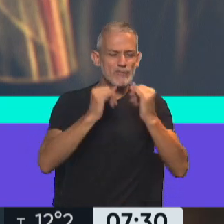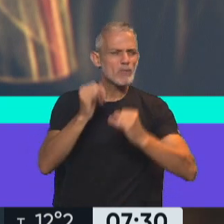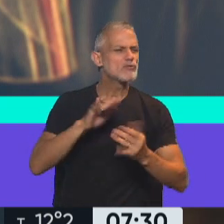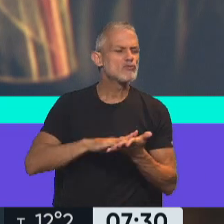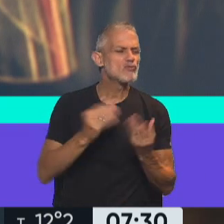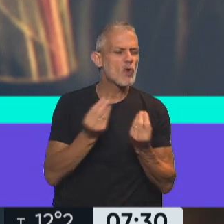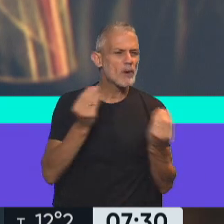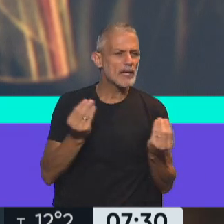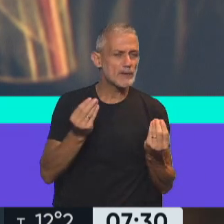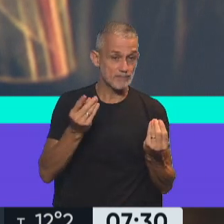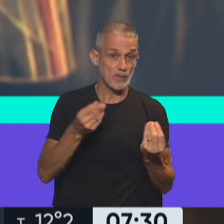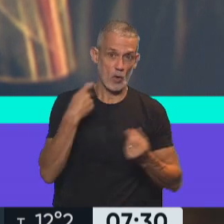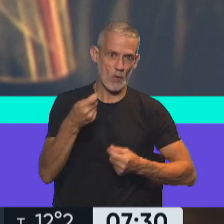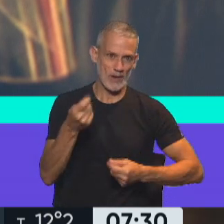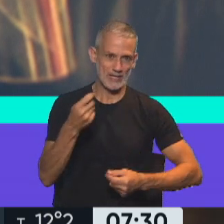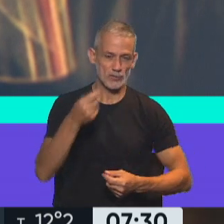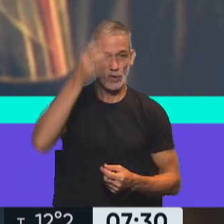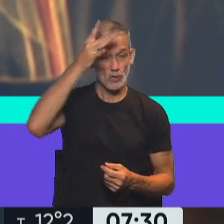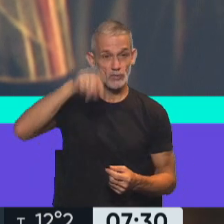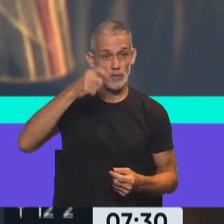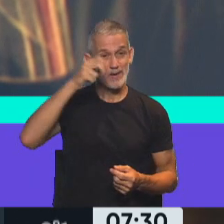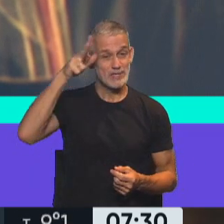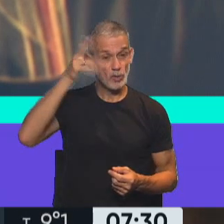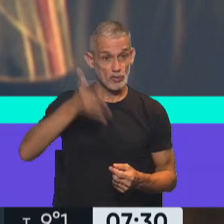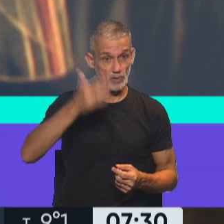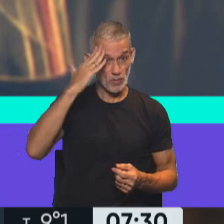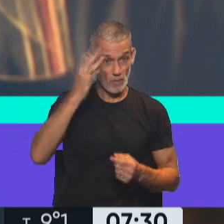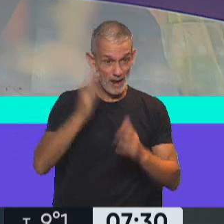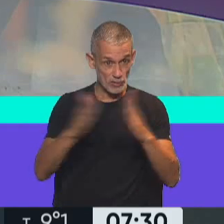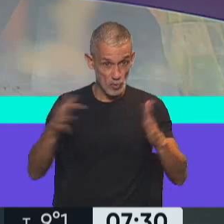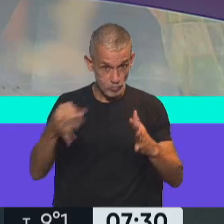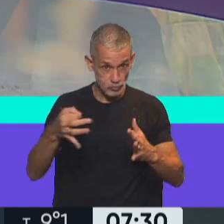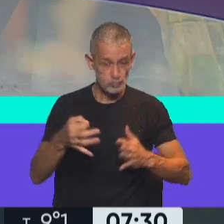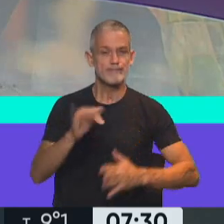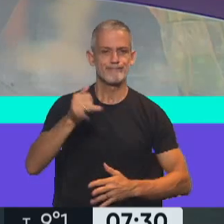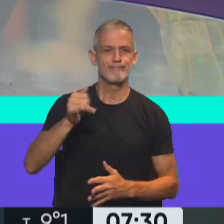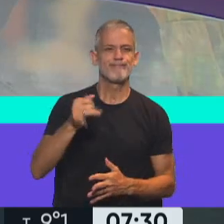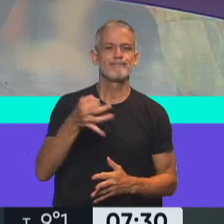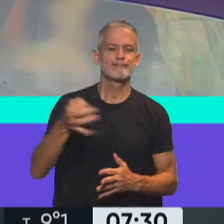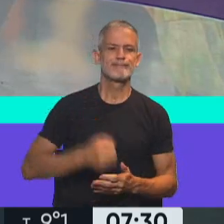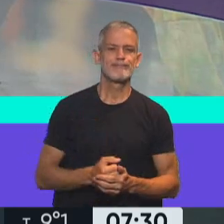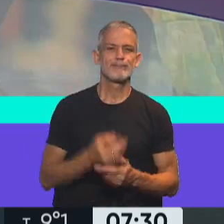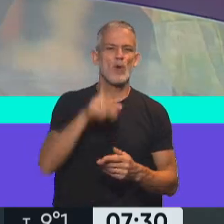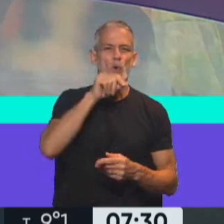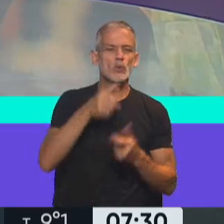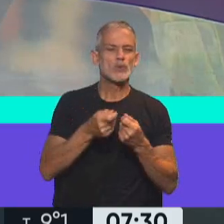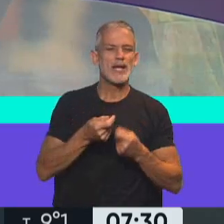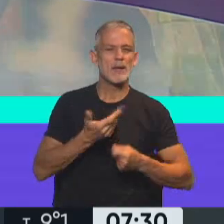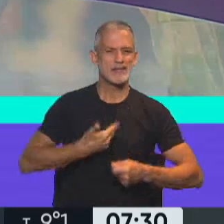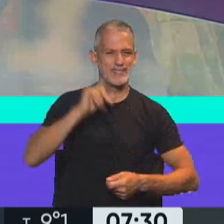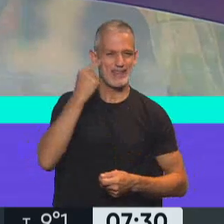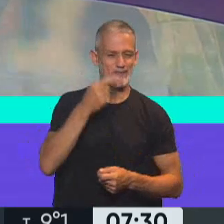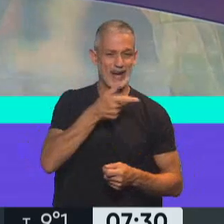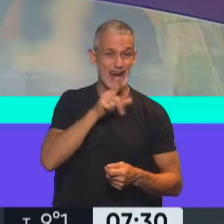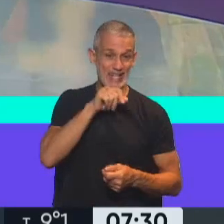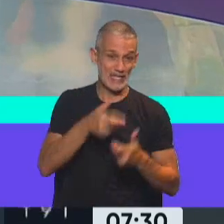con, en este caso, jubilaciones. 12,28 a partir de marzo, ¿esto es así? Así es, correcto. Tenemos el tuit del presidente Alberto no? Fernández, que